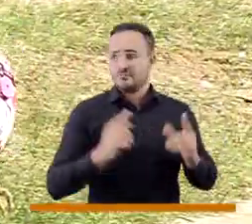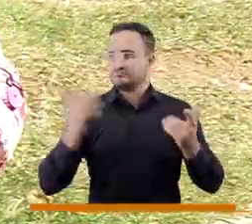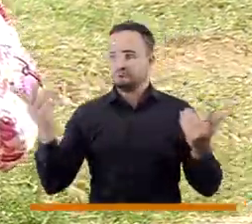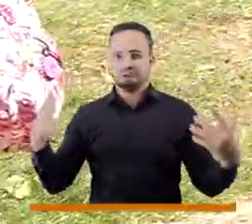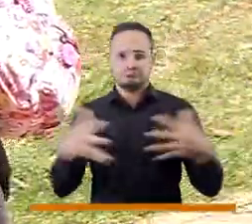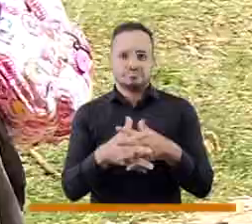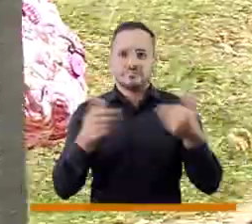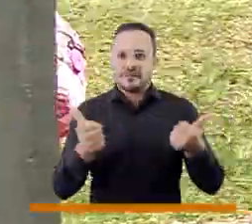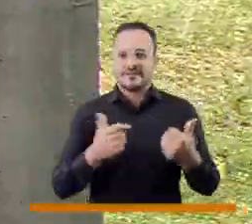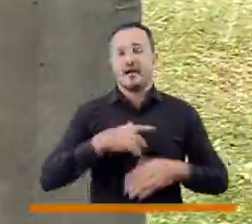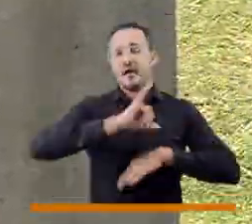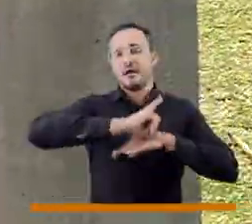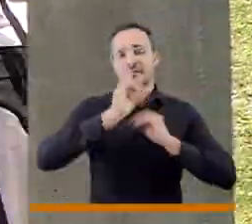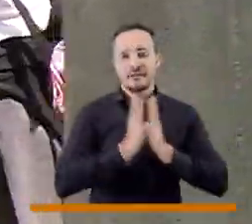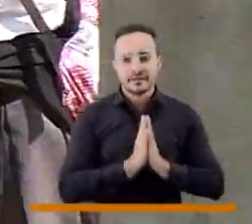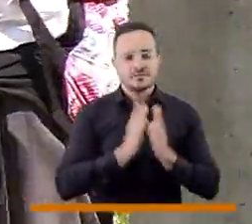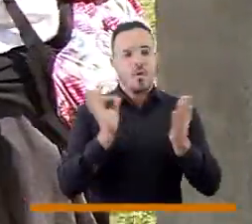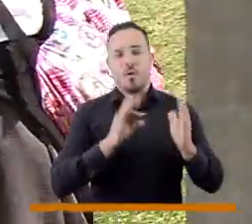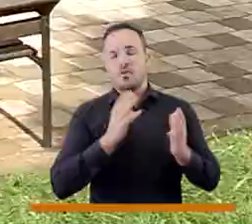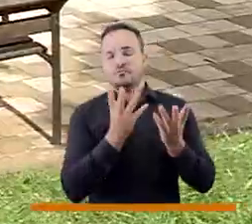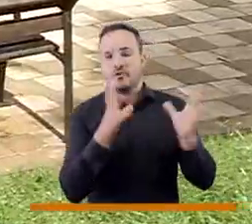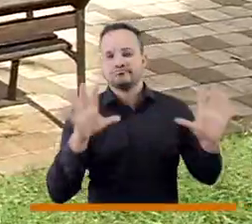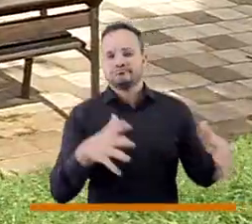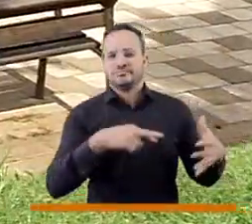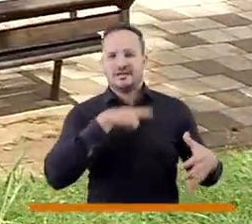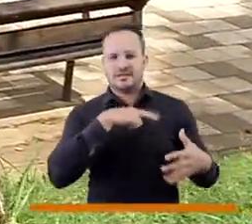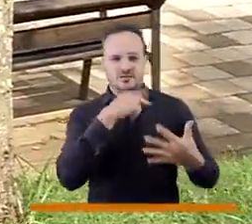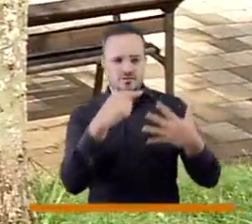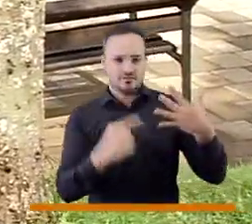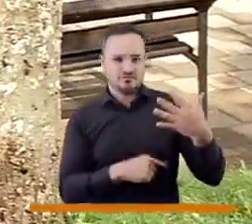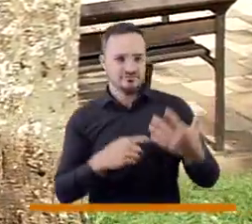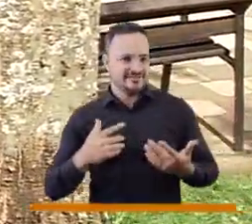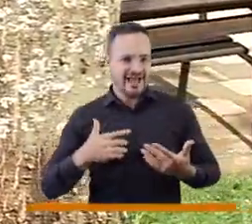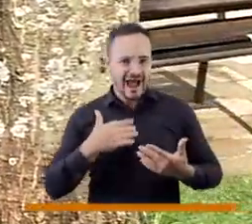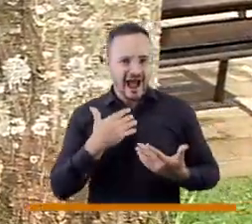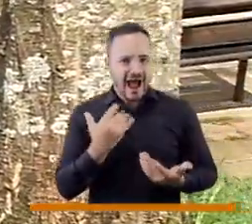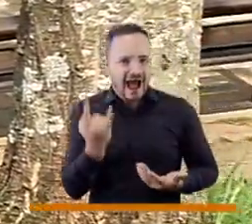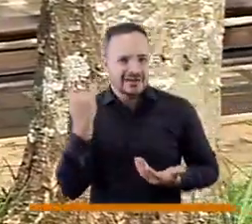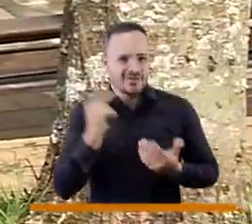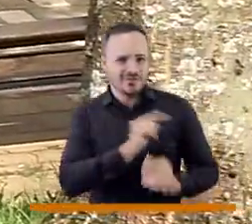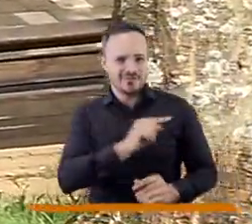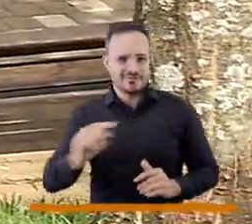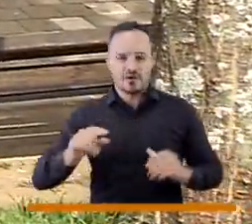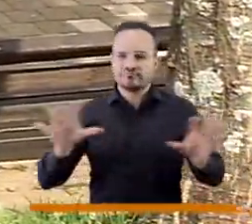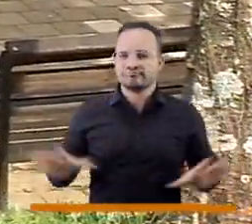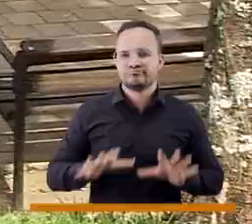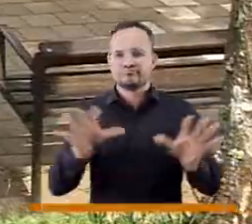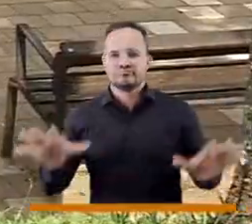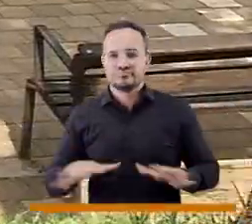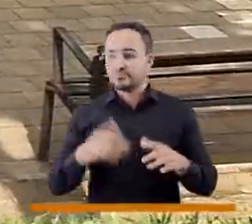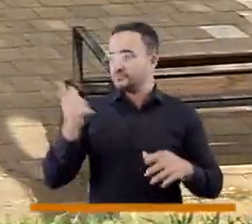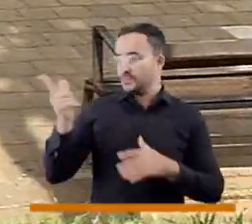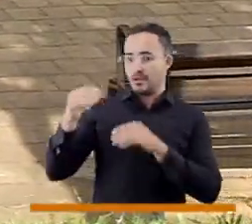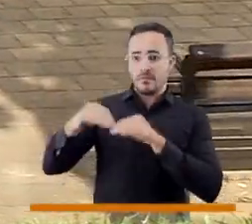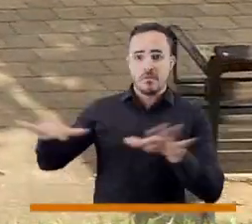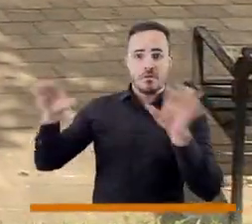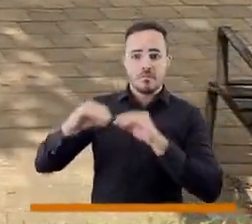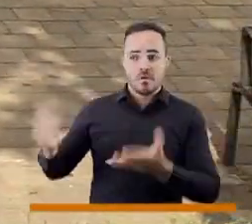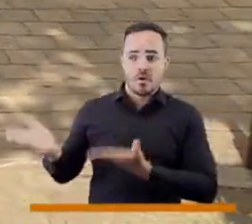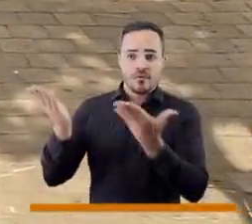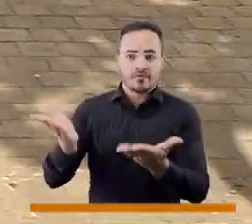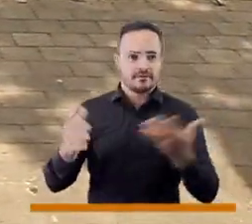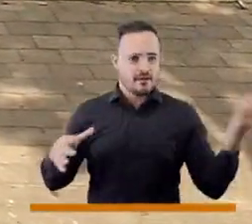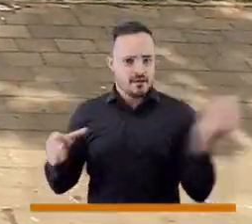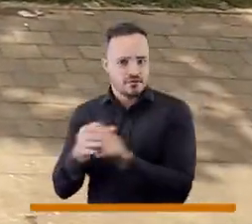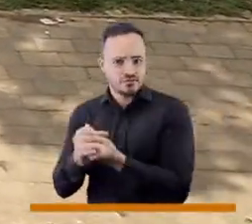poblacionales a los cuales de cierta manera como iglesias, como sector religioso afectamos o más bien hacemos que ellos